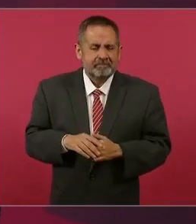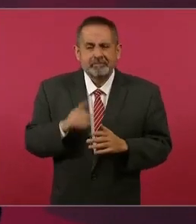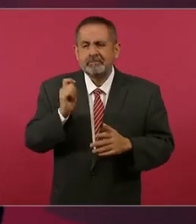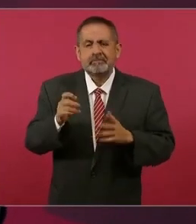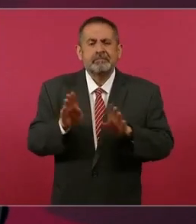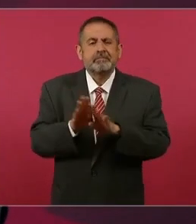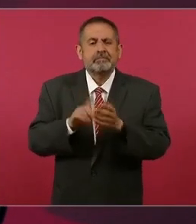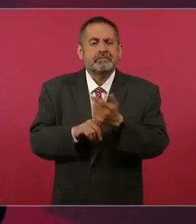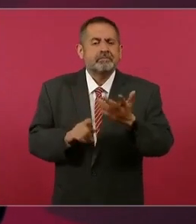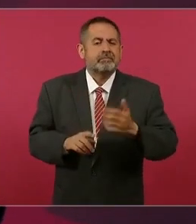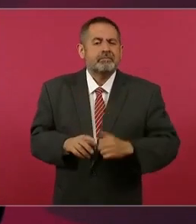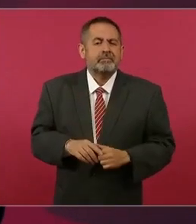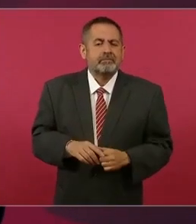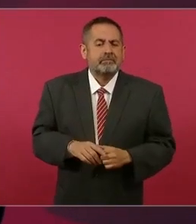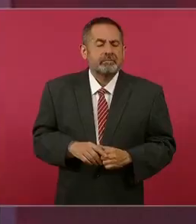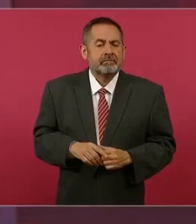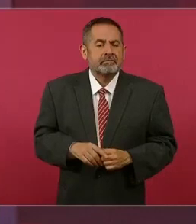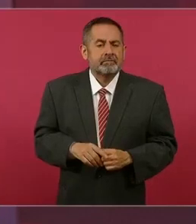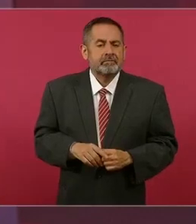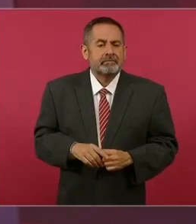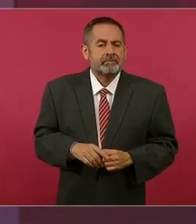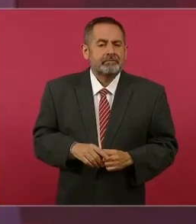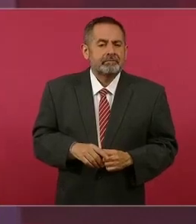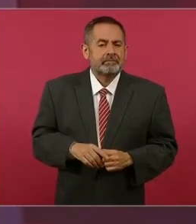ser la